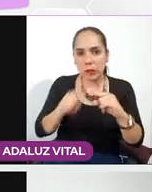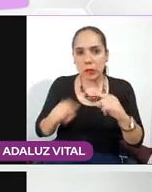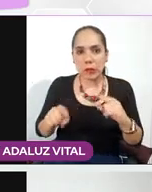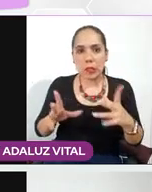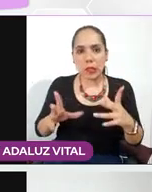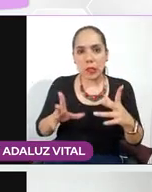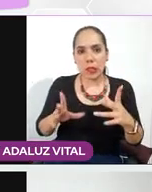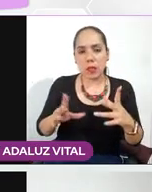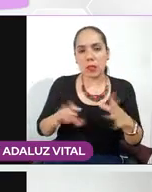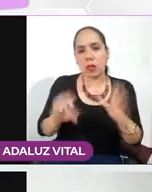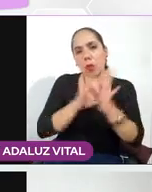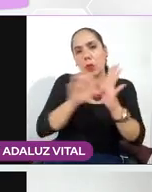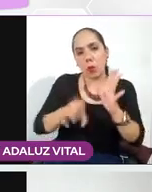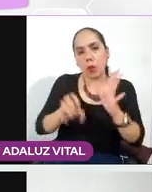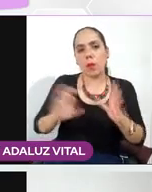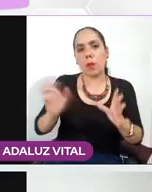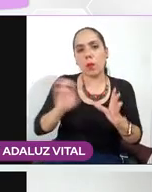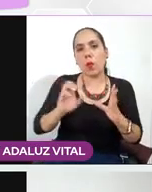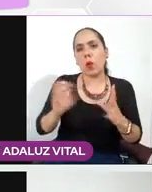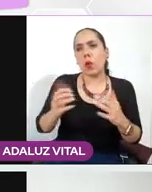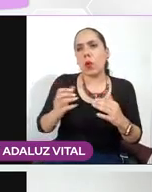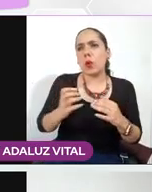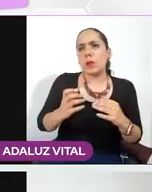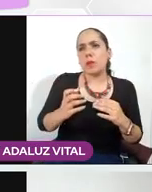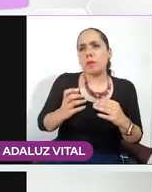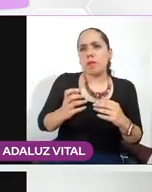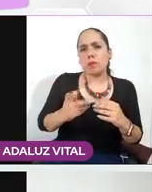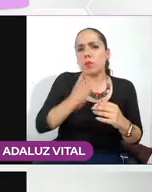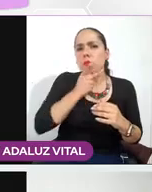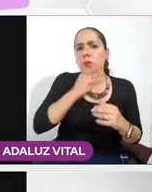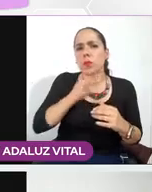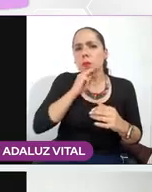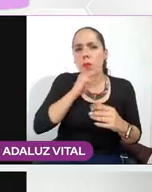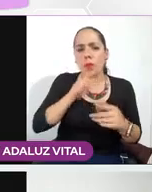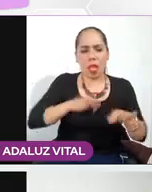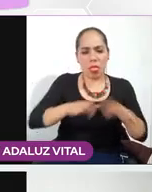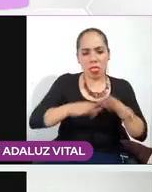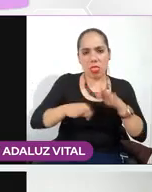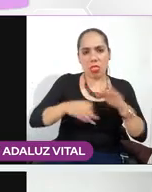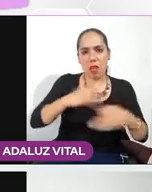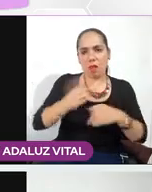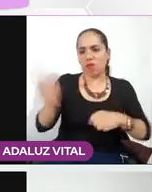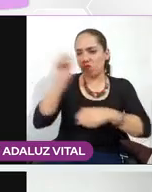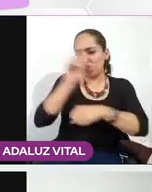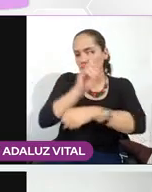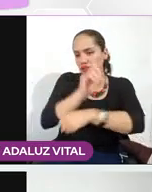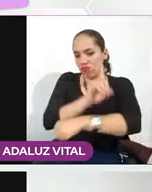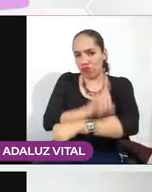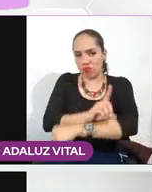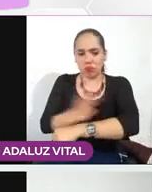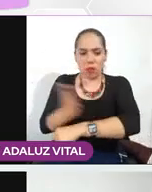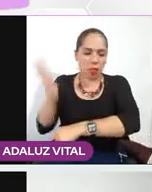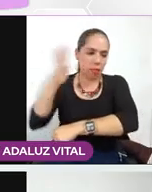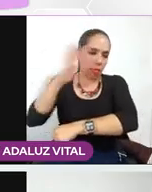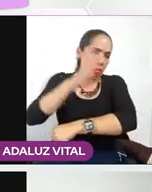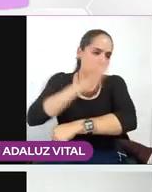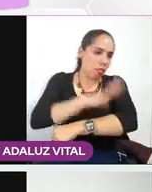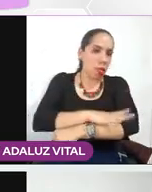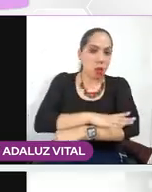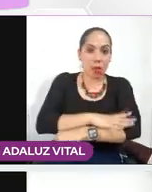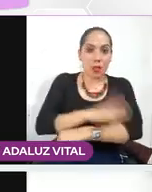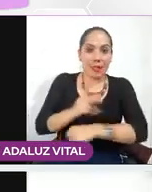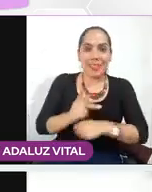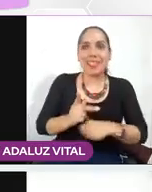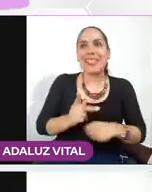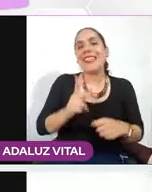de algún cuidador, ya sea abuelos o quien sea, pues los papás empiezan también a ceder, ¿saben? Entonces tiene que ver mucho,